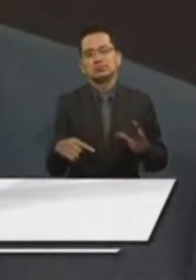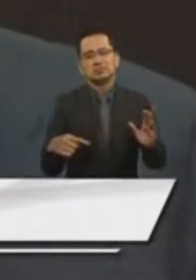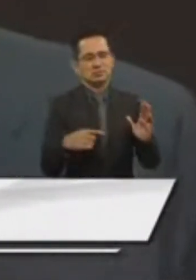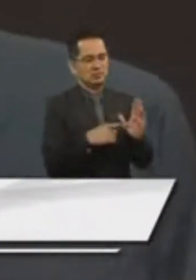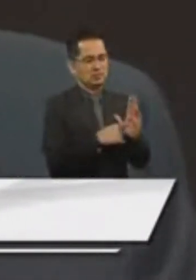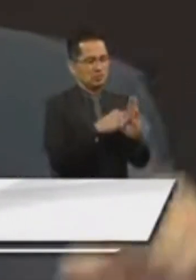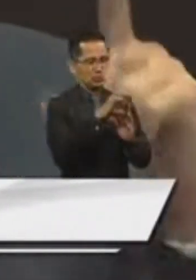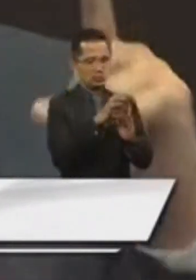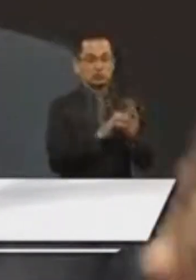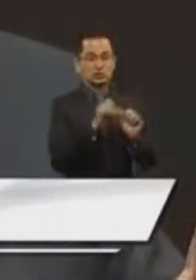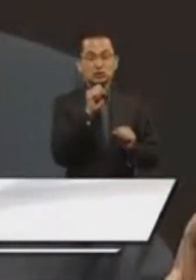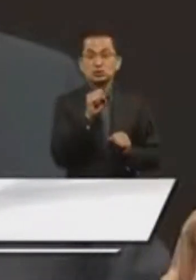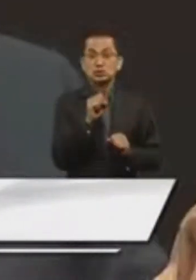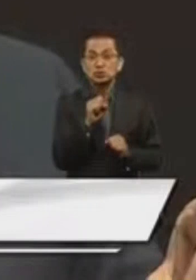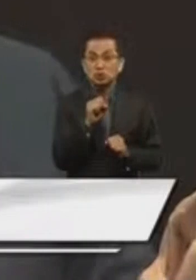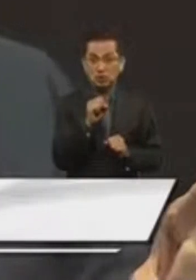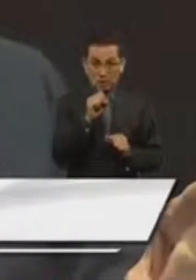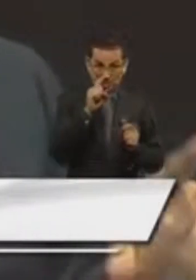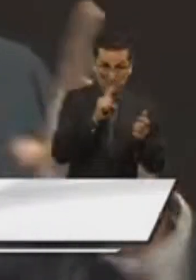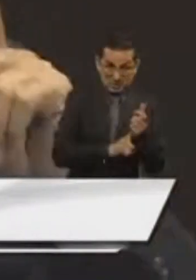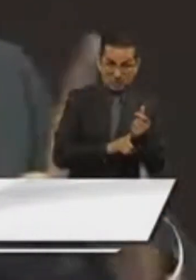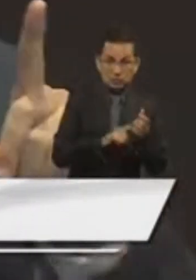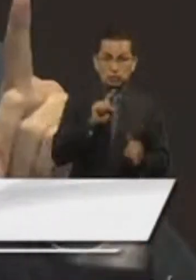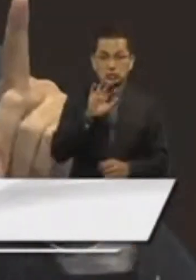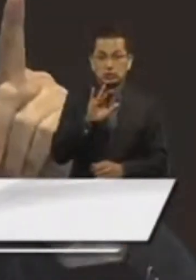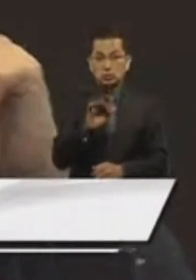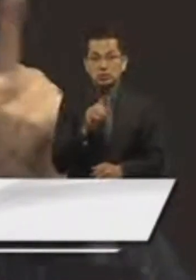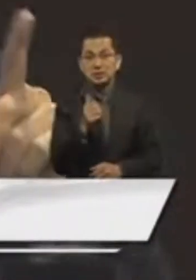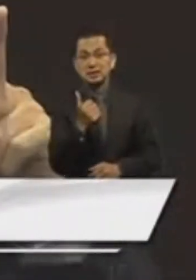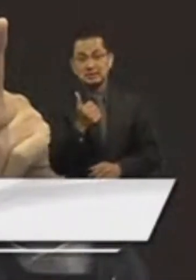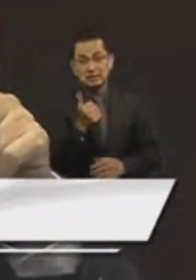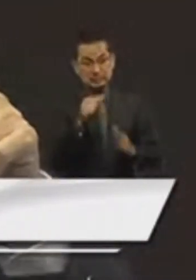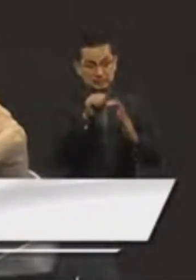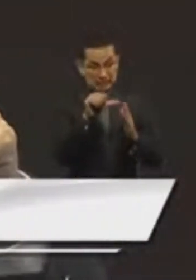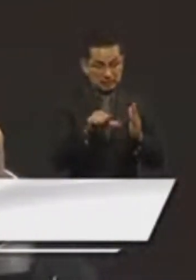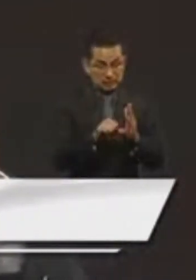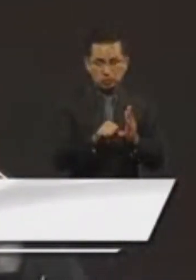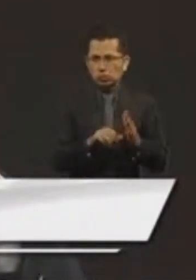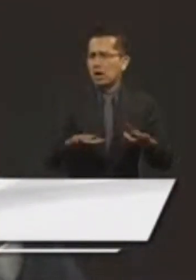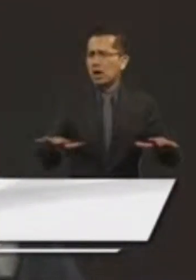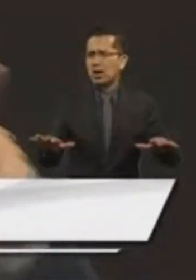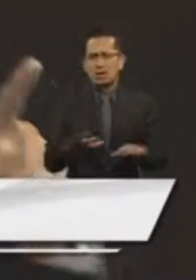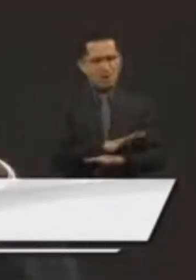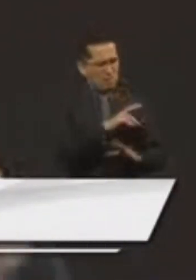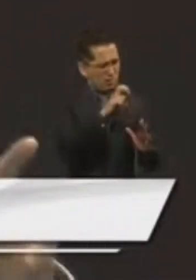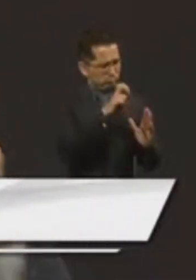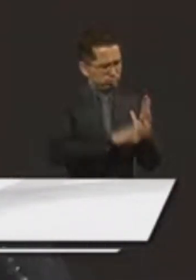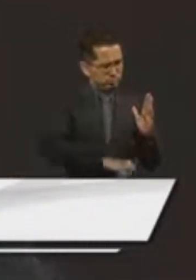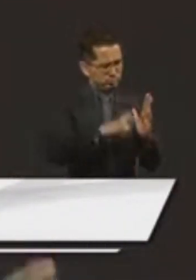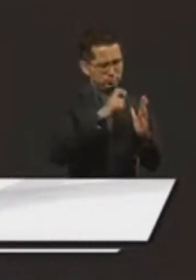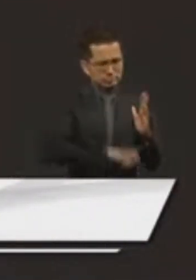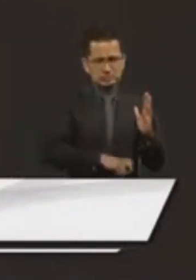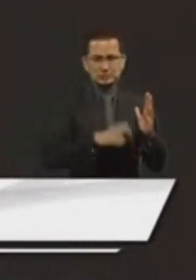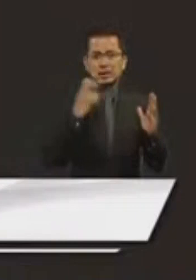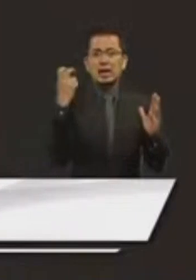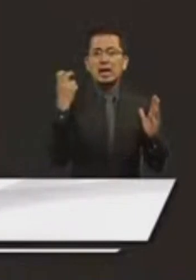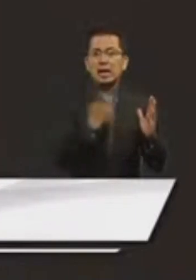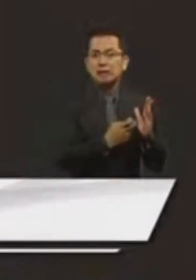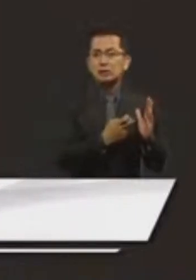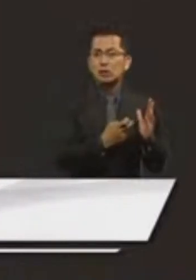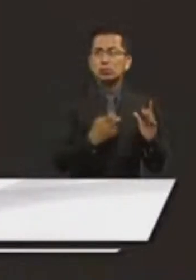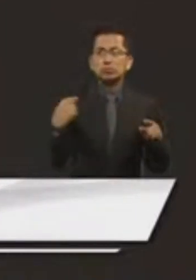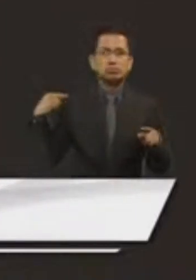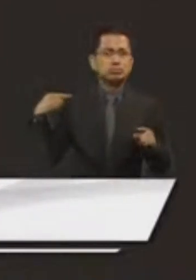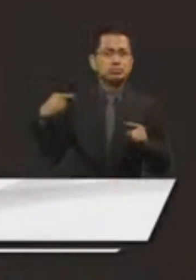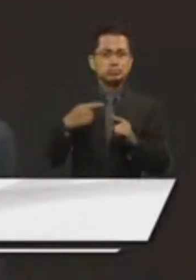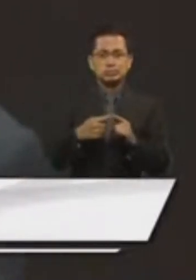Constitución modificados en estos 3 años, la mitad del camino.